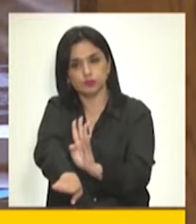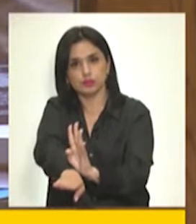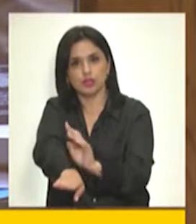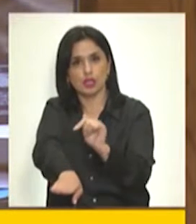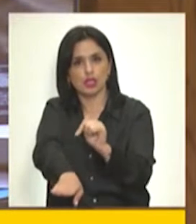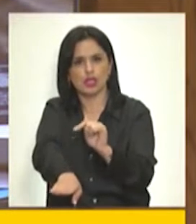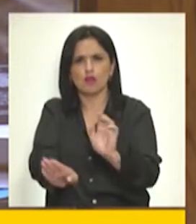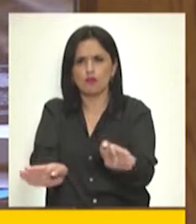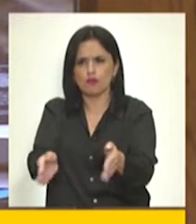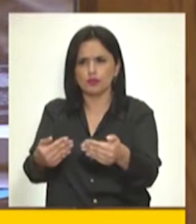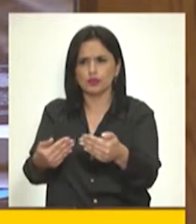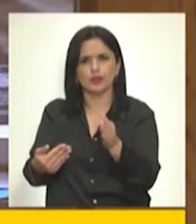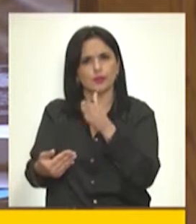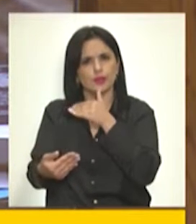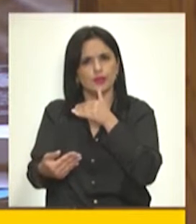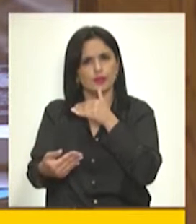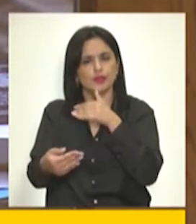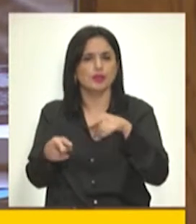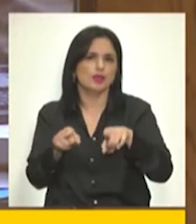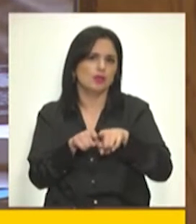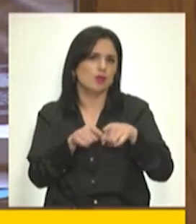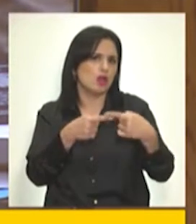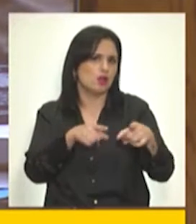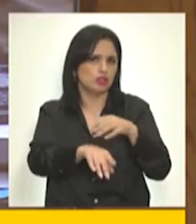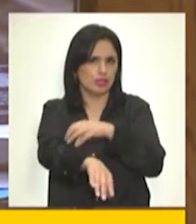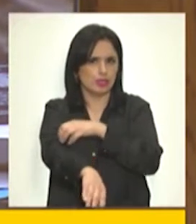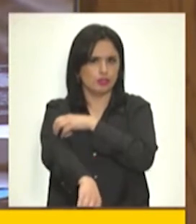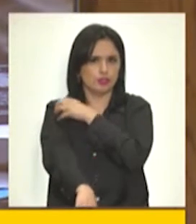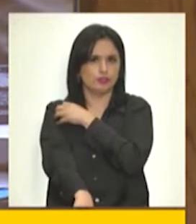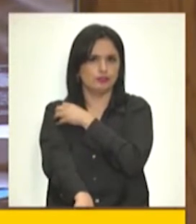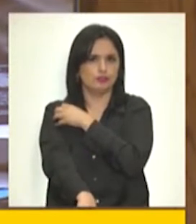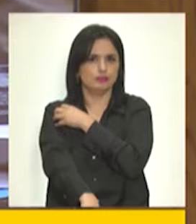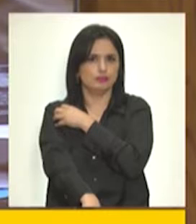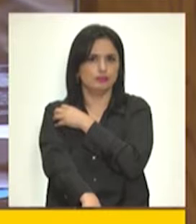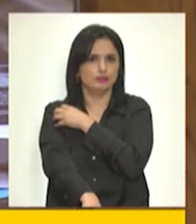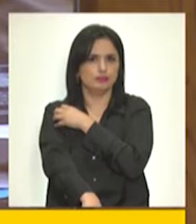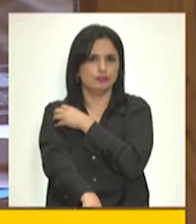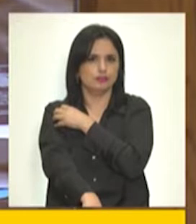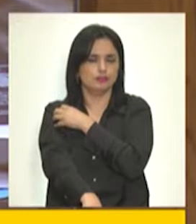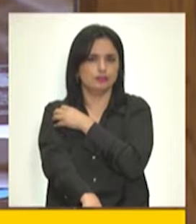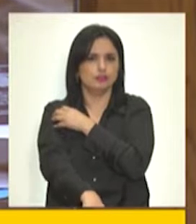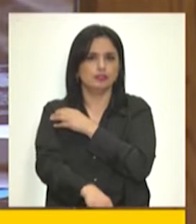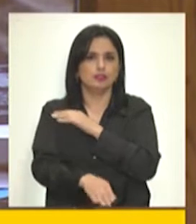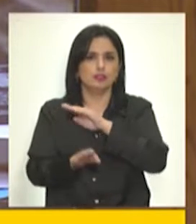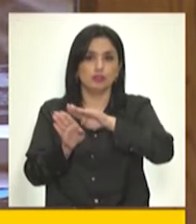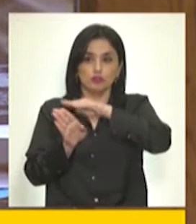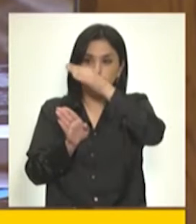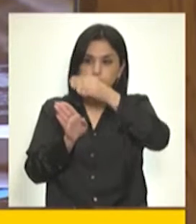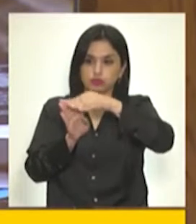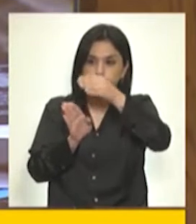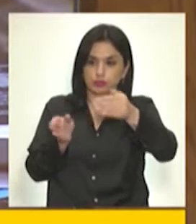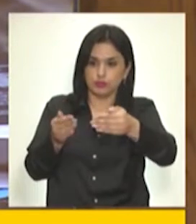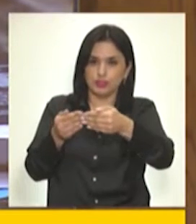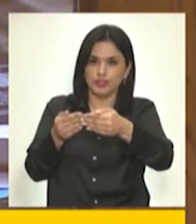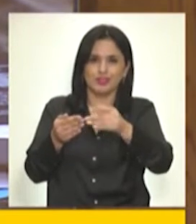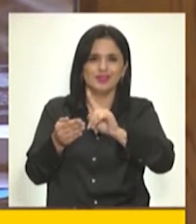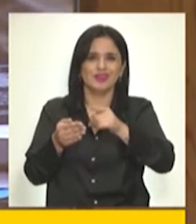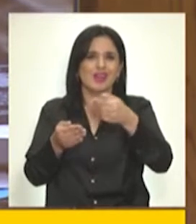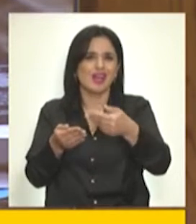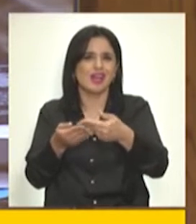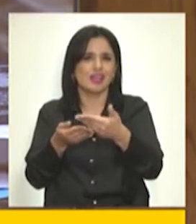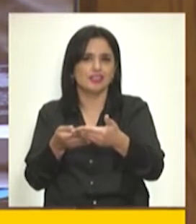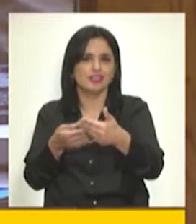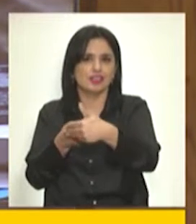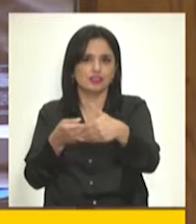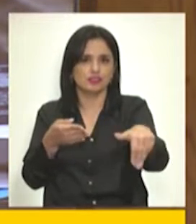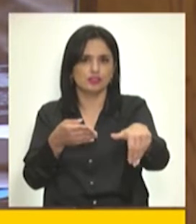como lo existen en el resto del país que lo delimitan las Altas Cumbres sino que allá las fronteras los definen las divisorias